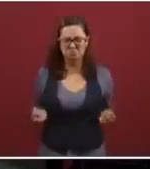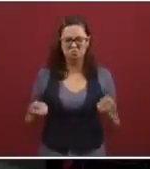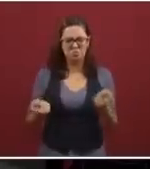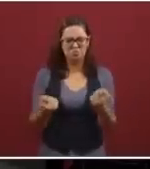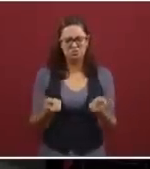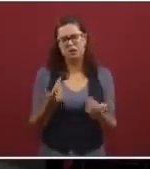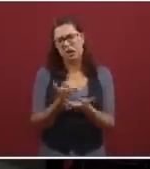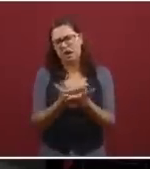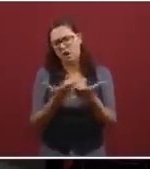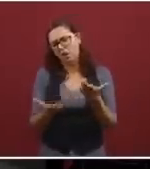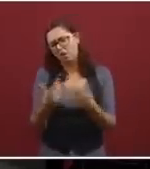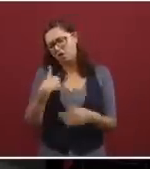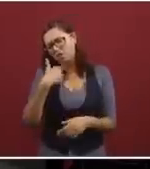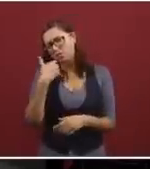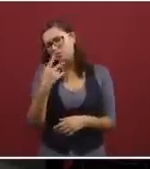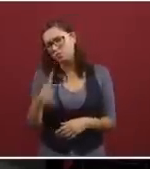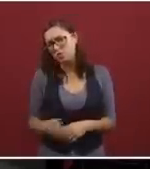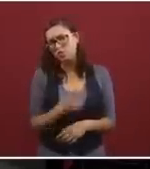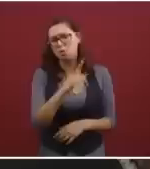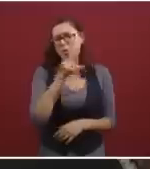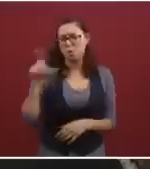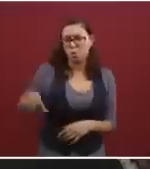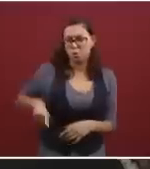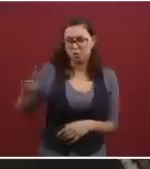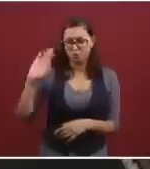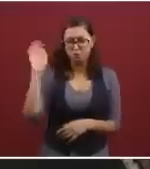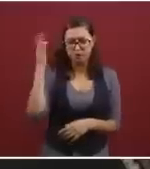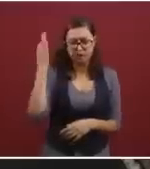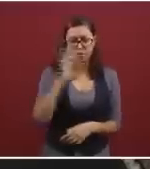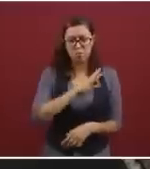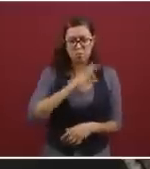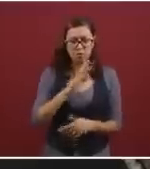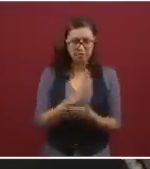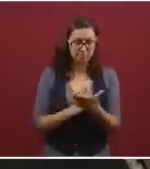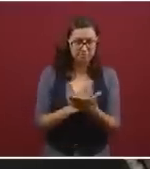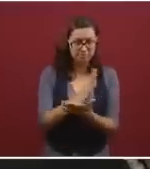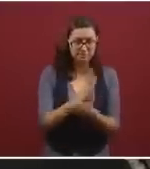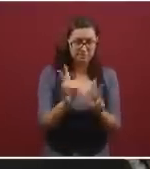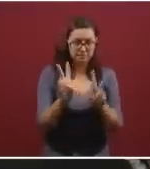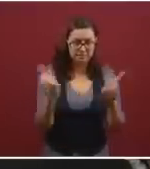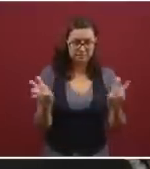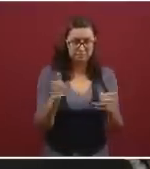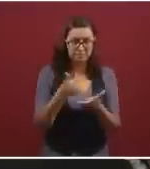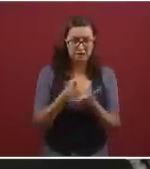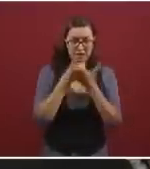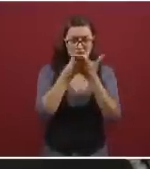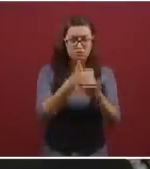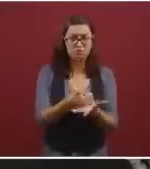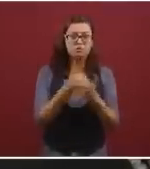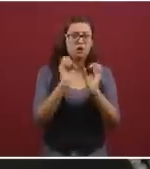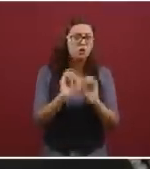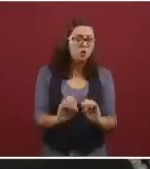la pregunta es, ¿el gobierno federal podría intervenir en este sentido? O si